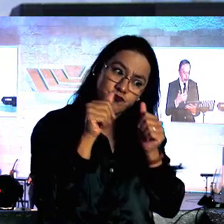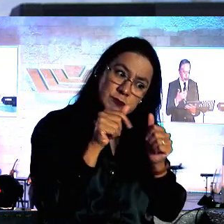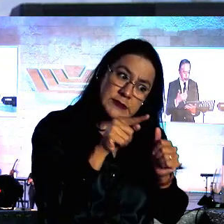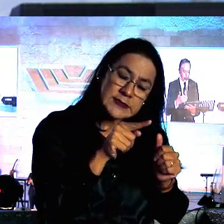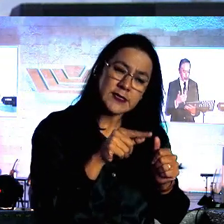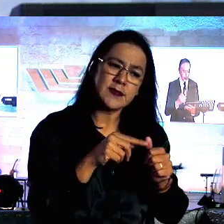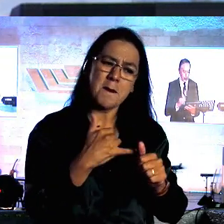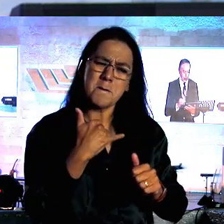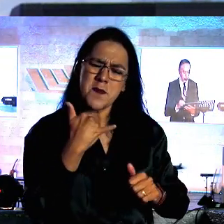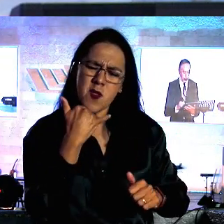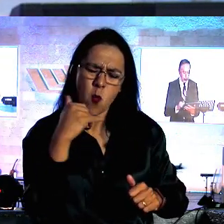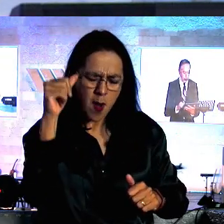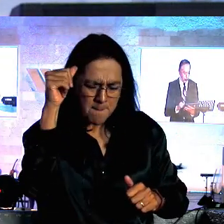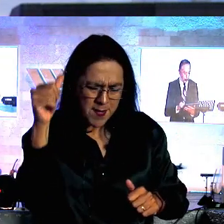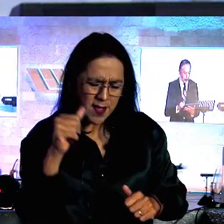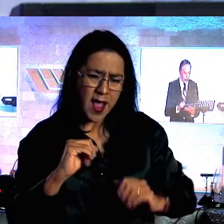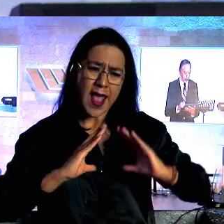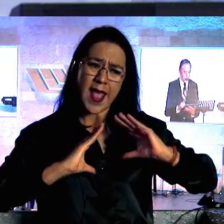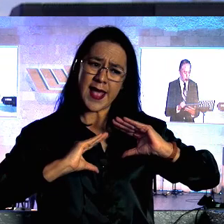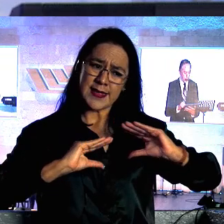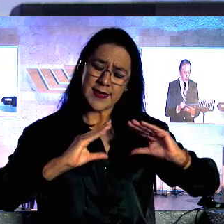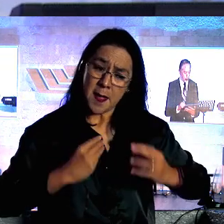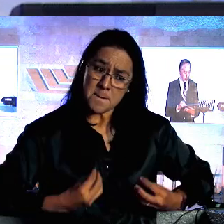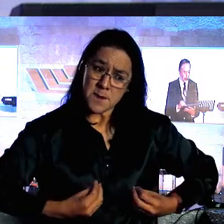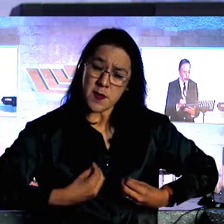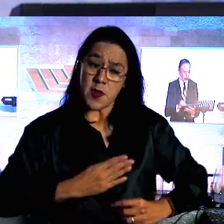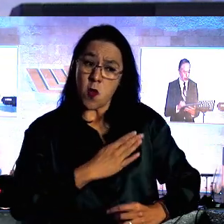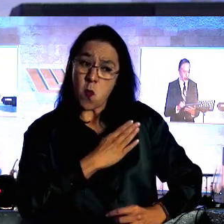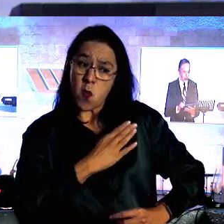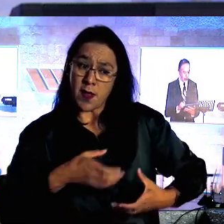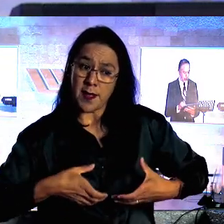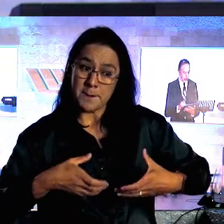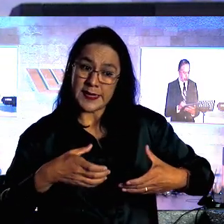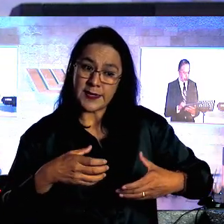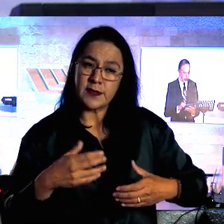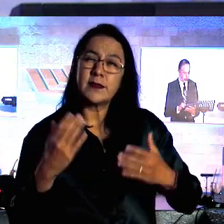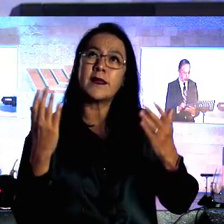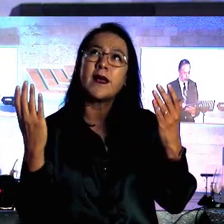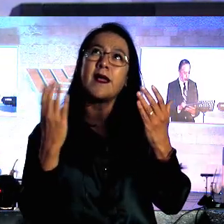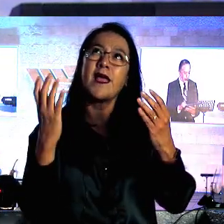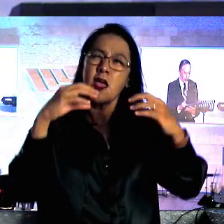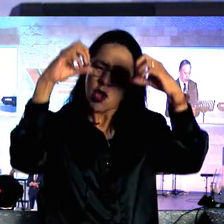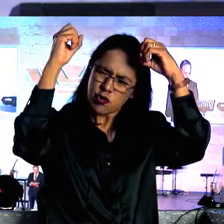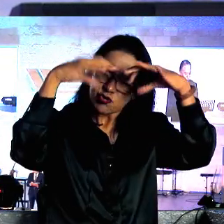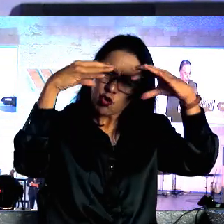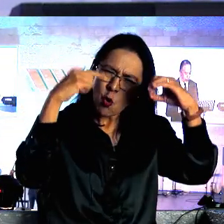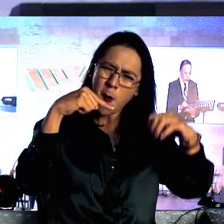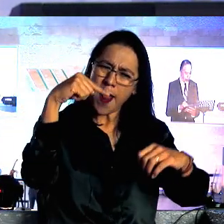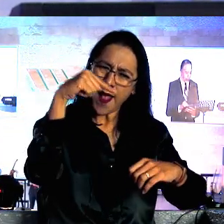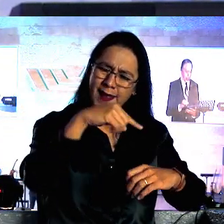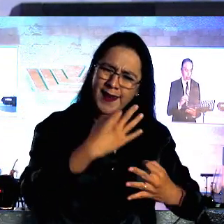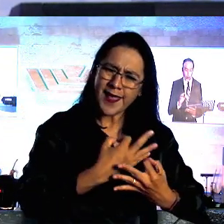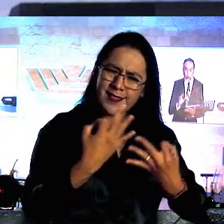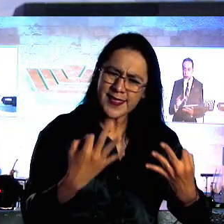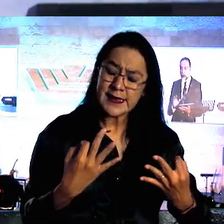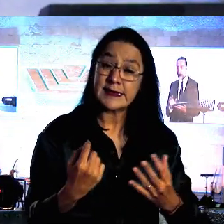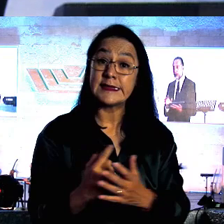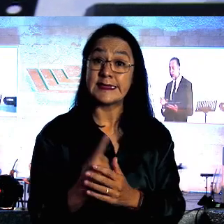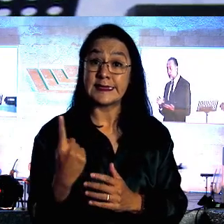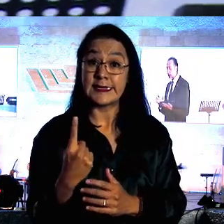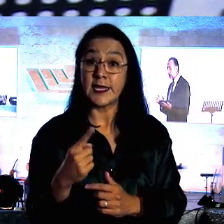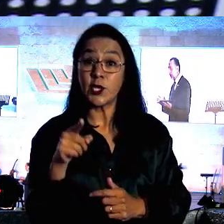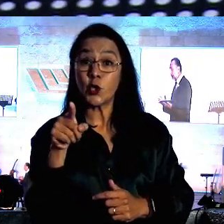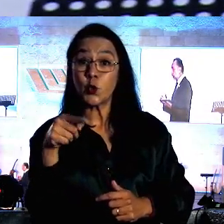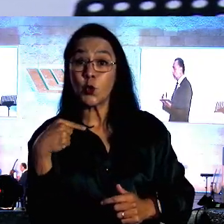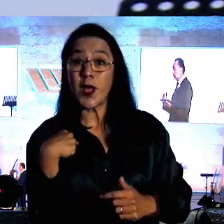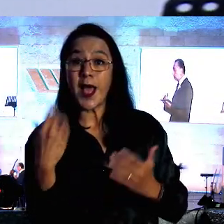que le enseñes a seguir el buen camino, y que hagas llover sobre la tierra. Quiere decir que algo, algo estamos haciendo